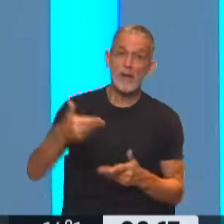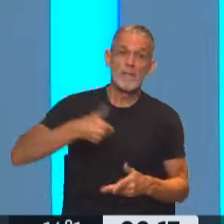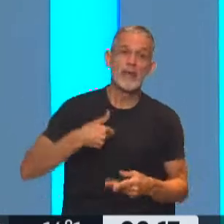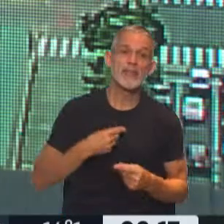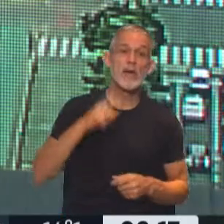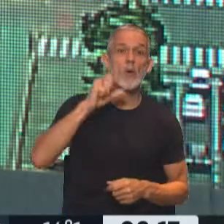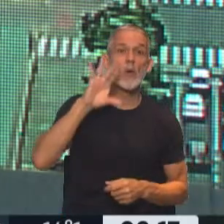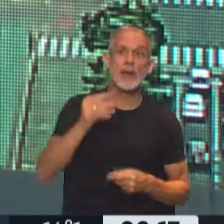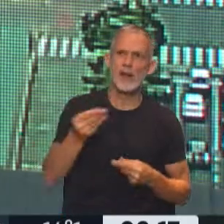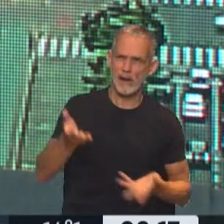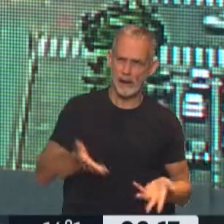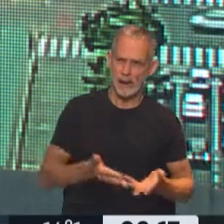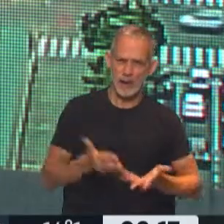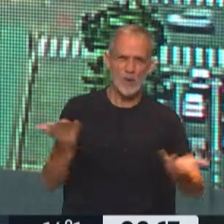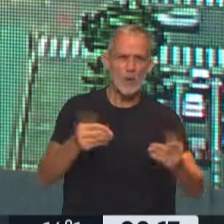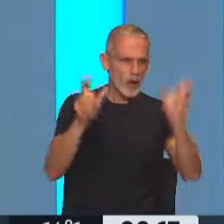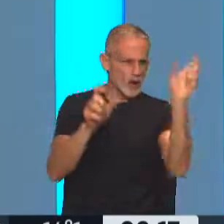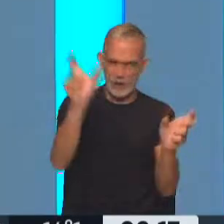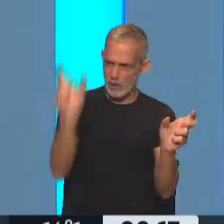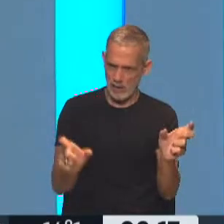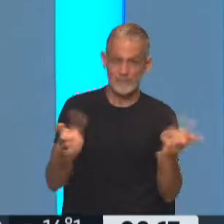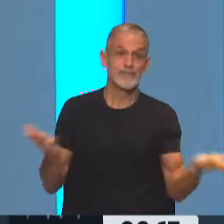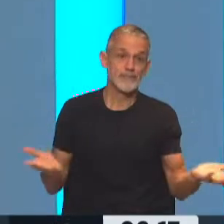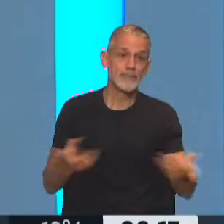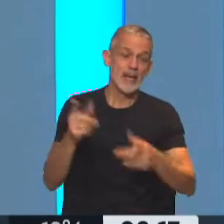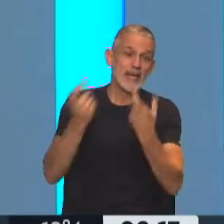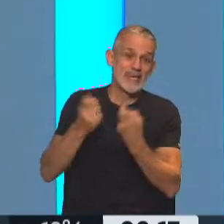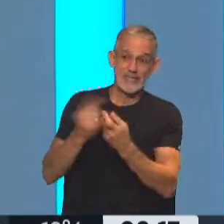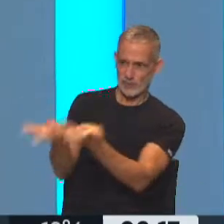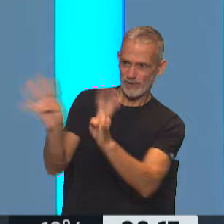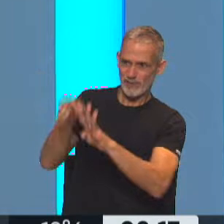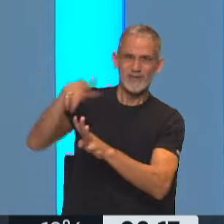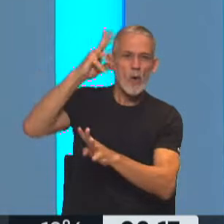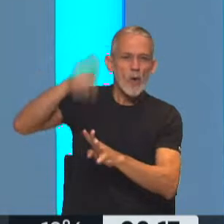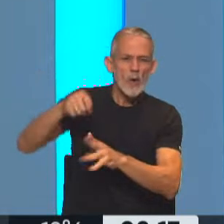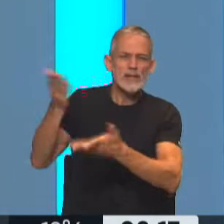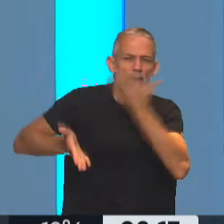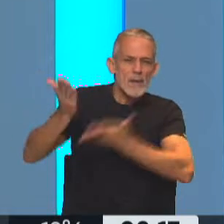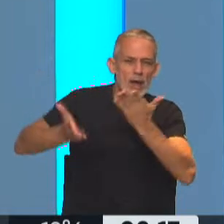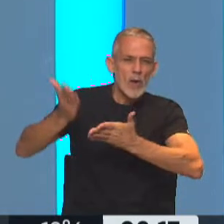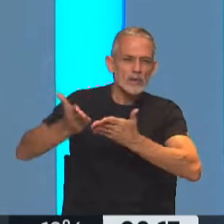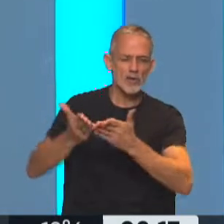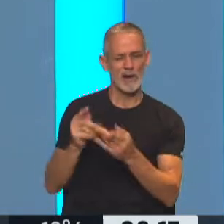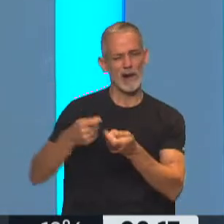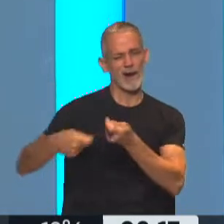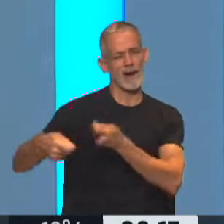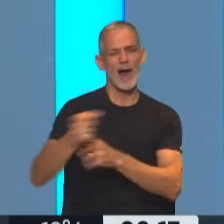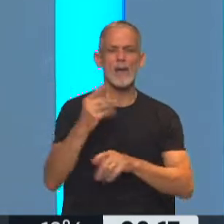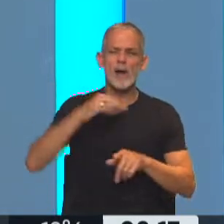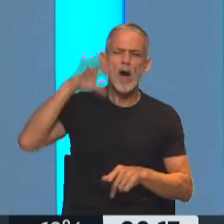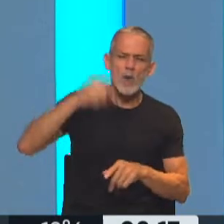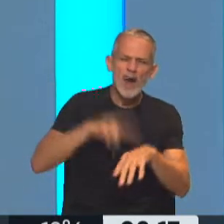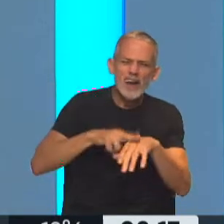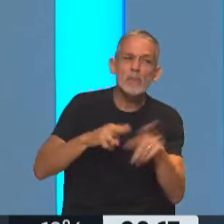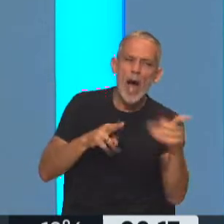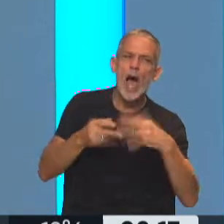el quit. ¿Pero quién es el juez que vale? ¿Es Juan o es Pedro? Bueno, para eso precisas un consejo de la magistratura que a la hora de evaluar no rosquee a ver si a Juan me lo